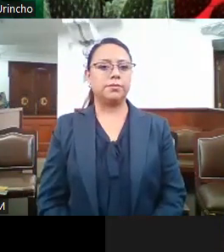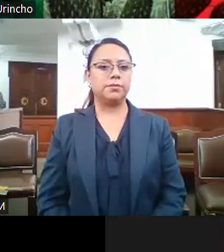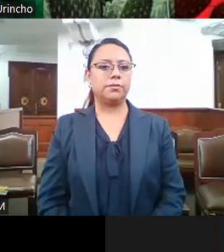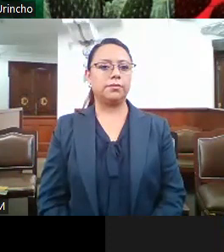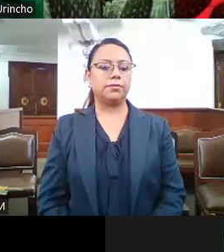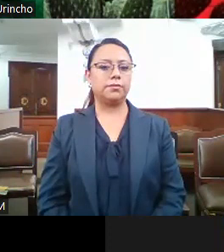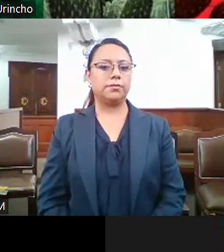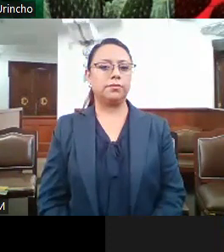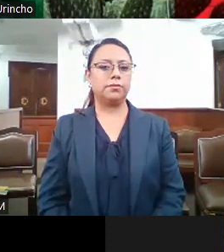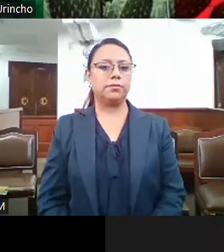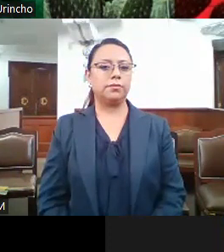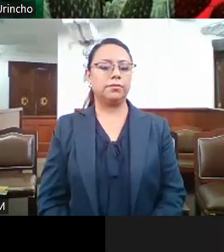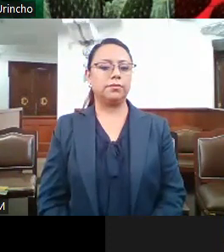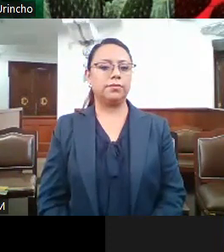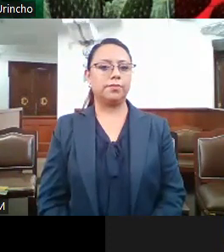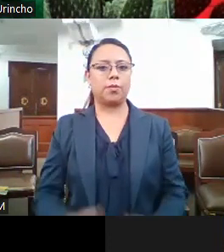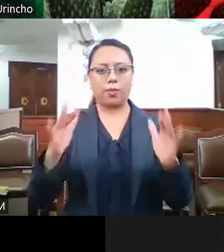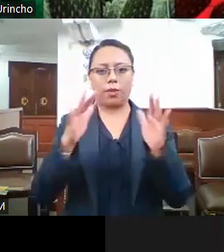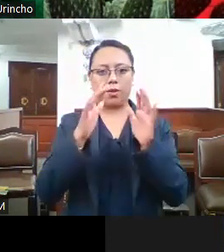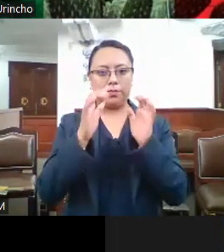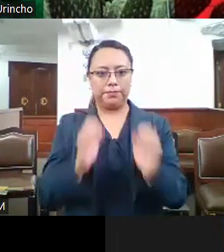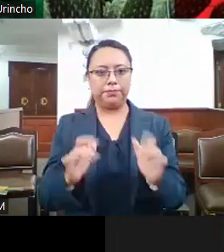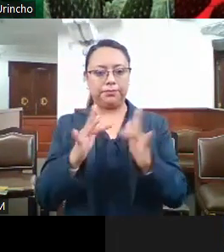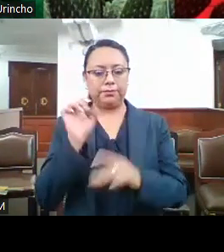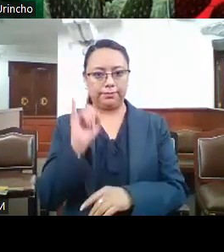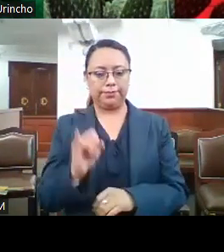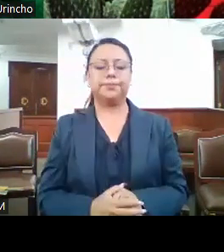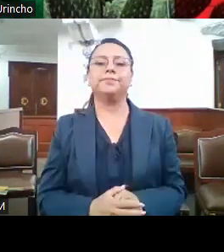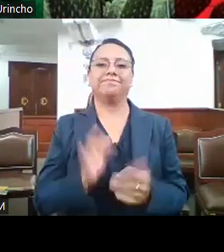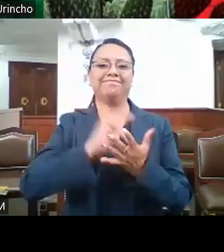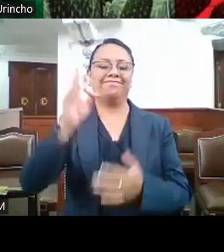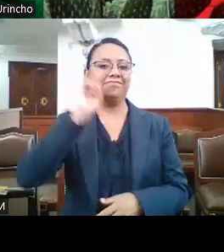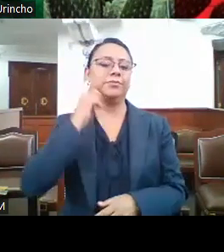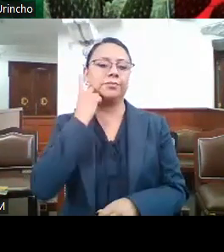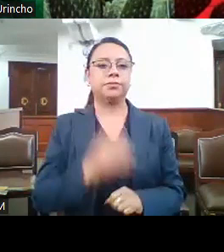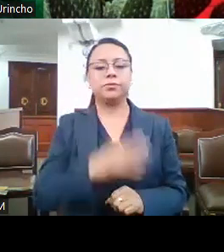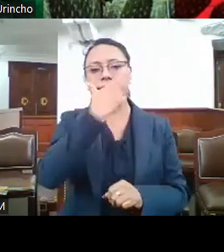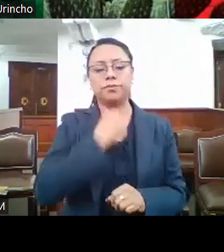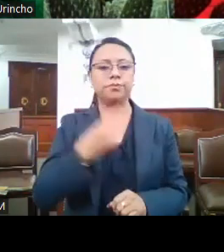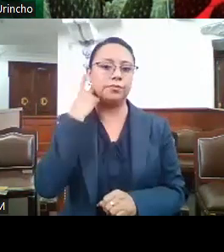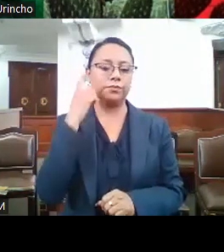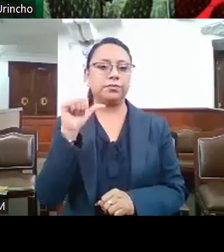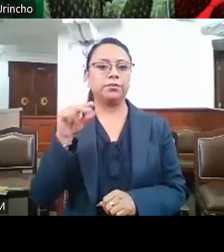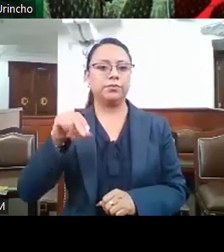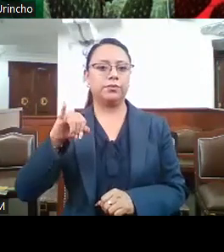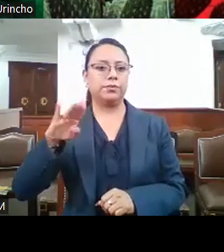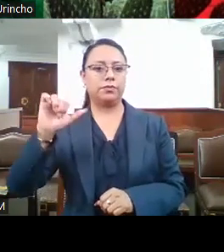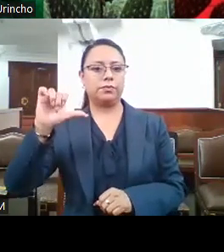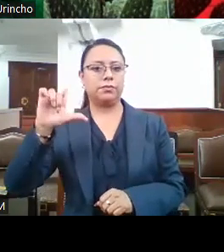Diputado Ayala Aníbal. Zúñiga presente. Gracias, diputada. Diputado Aníbal Alejandro Cáñez